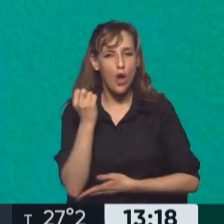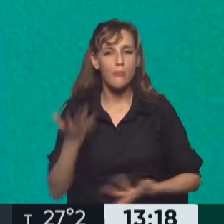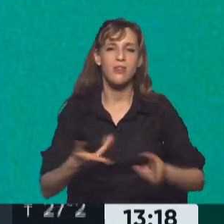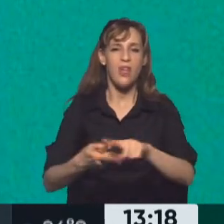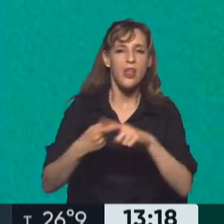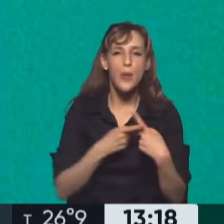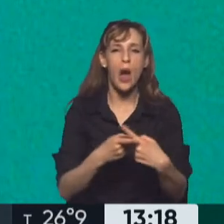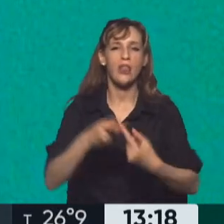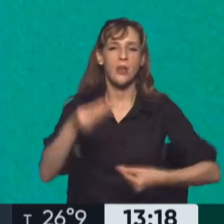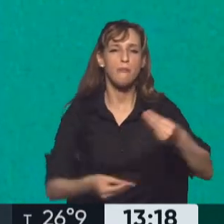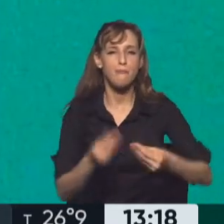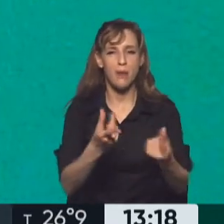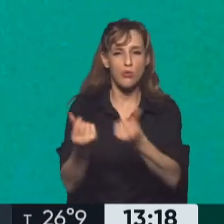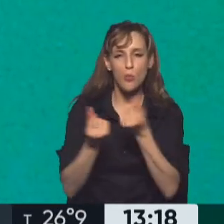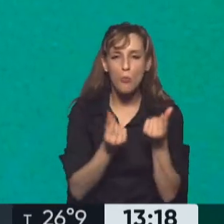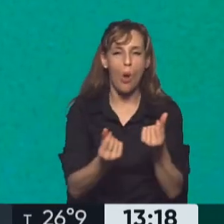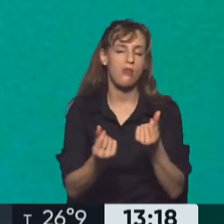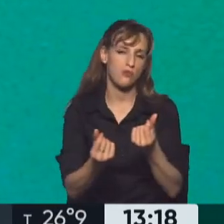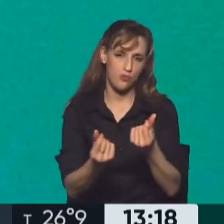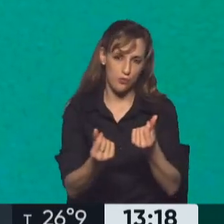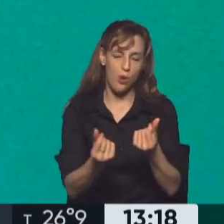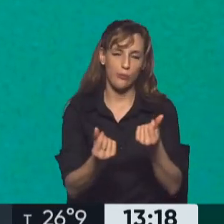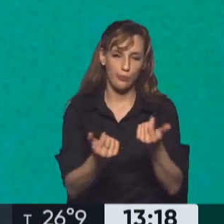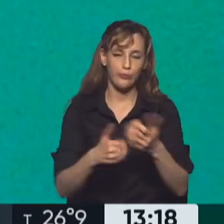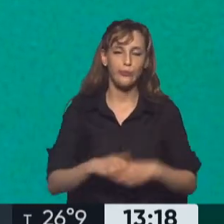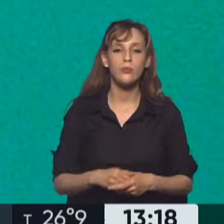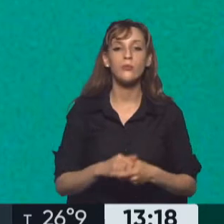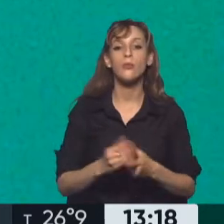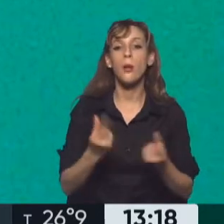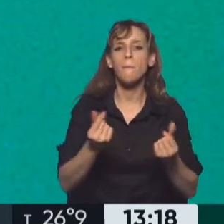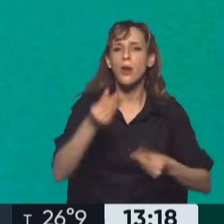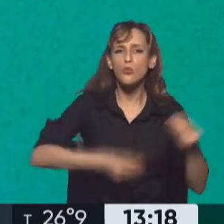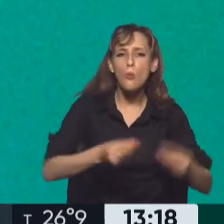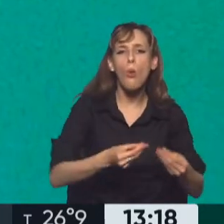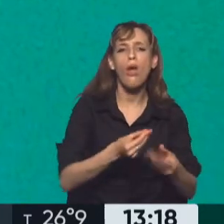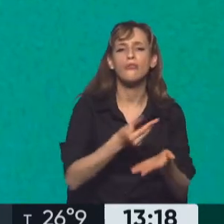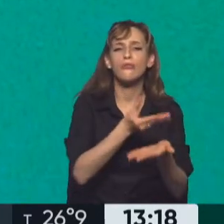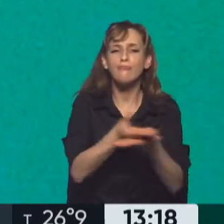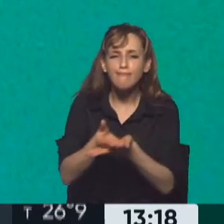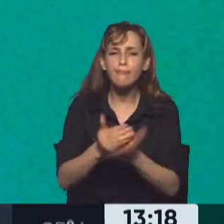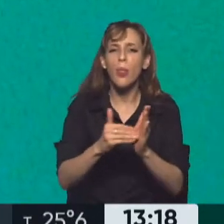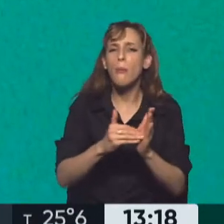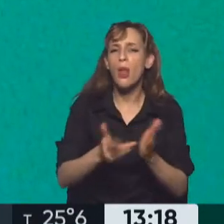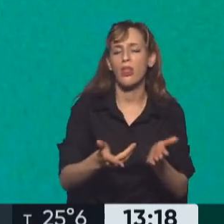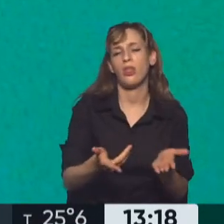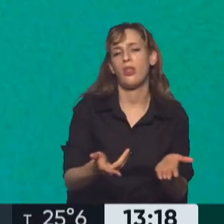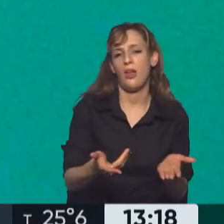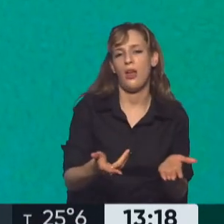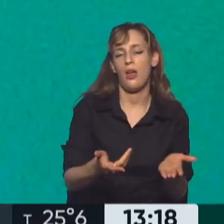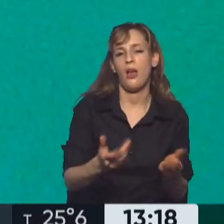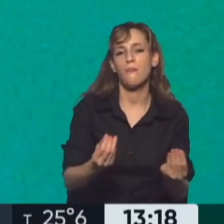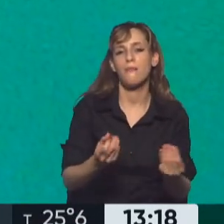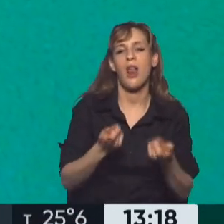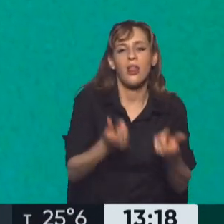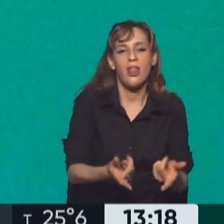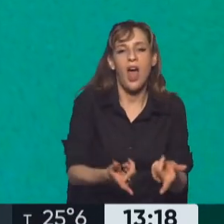debates presupuestarios, a qué le dedicamos cantidades de presupuesto, tienen que ver con cómo incidimos en mejorar los